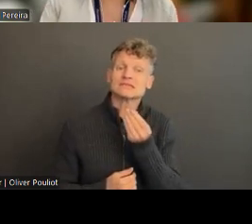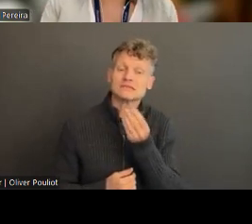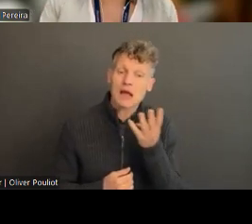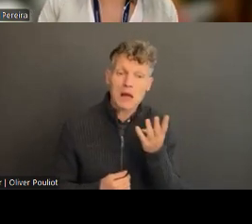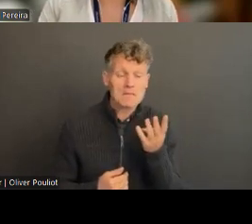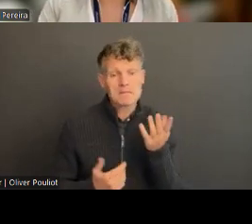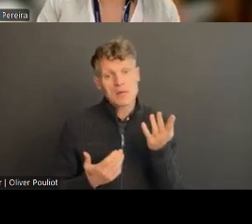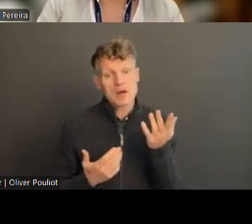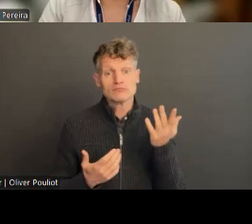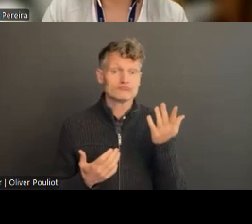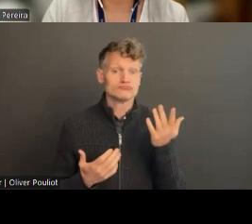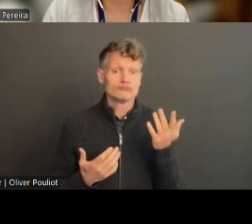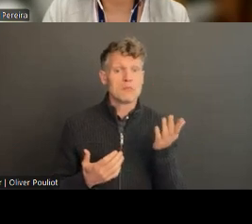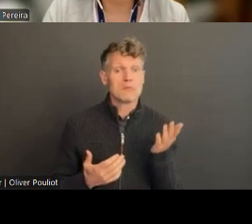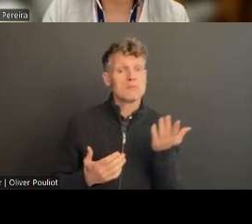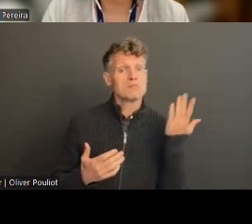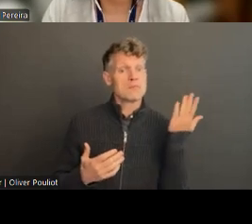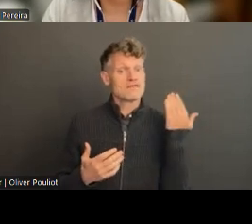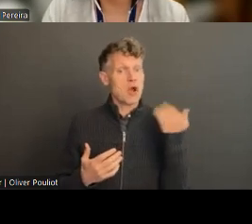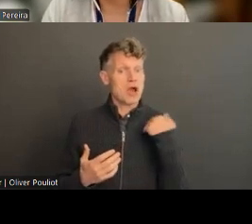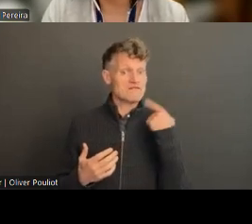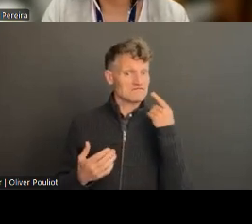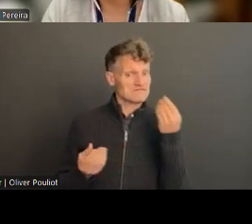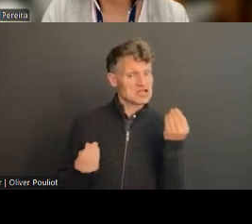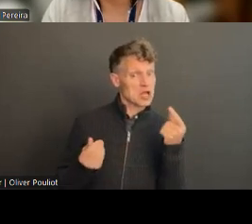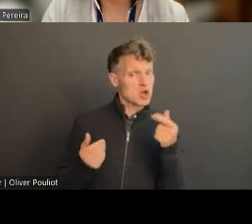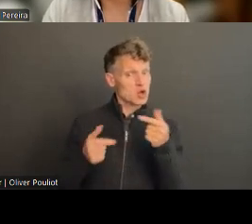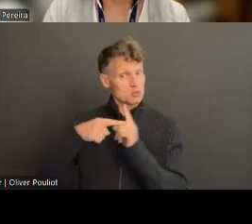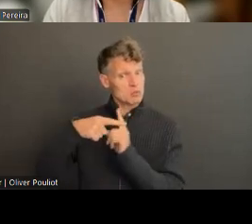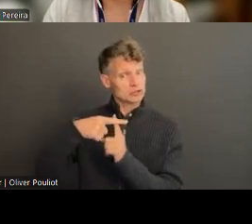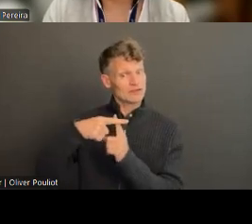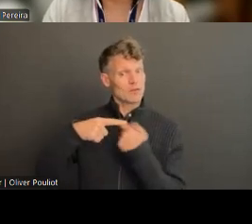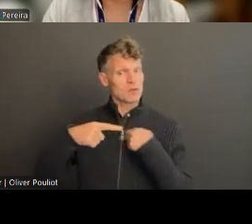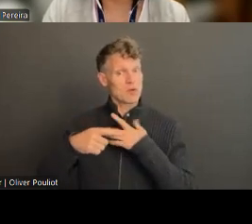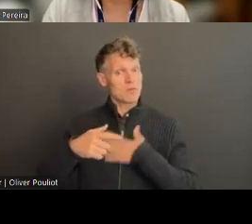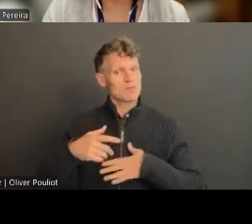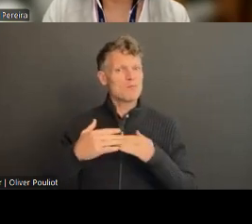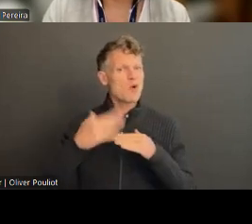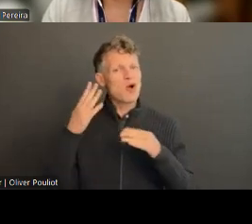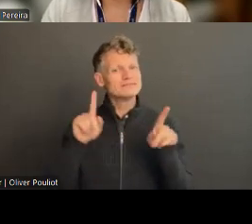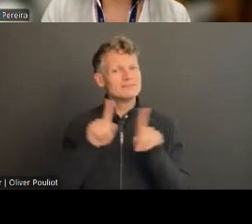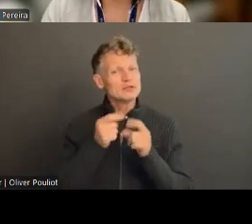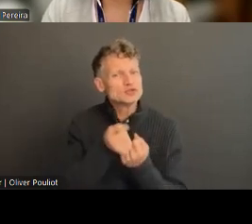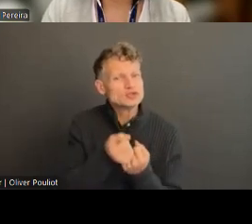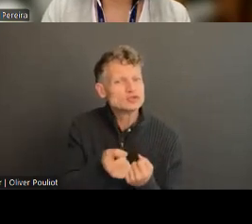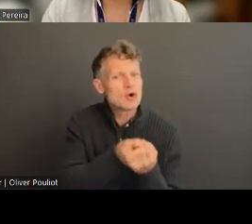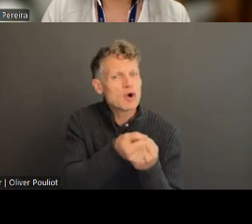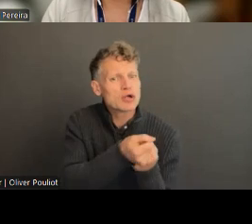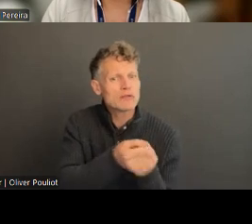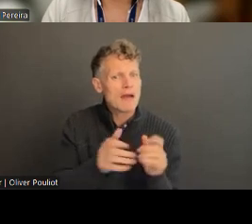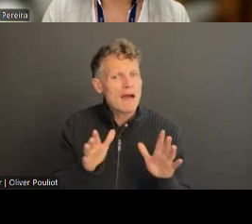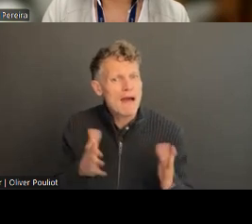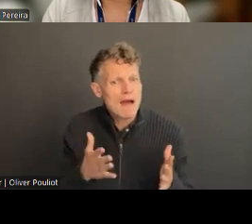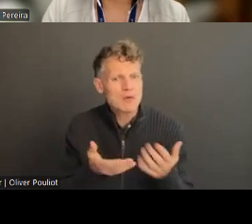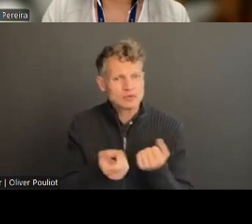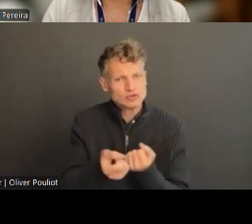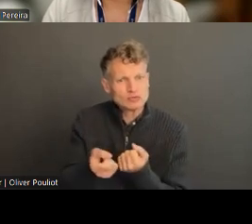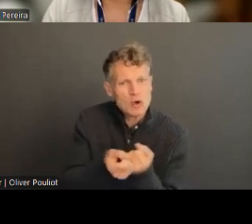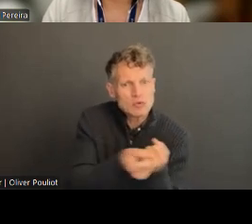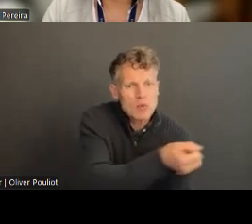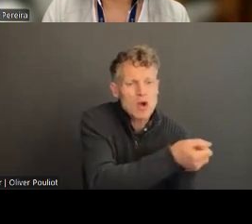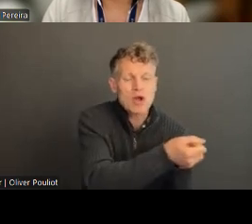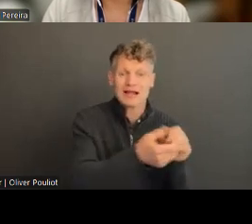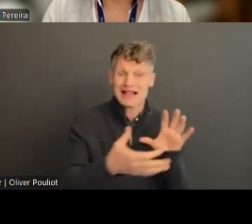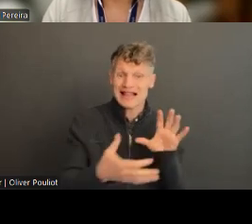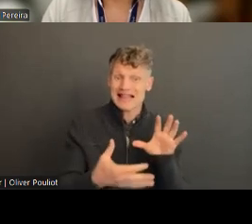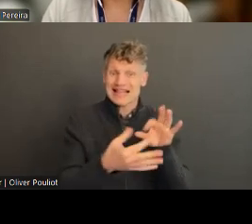en dirección al programa de cáncer cervicuterino. Y por último, cuando hablamos de los desafíos de equidad y